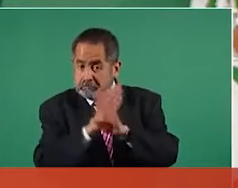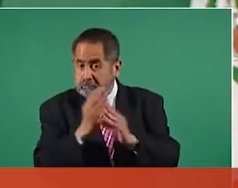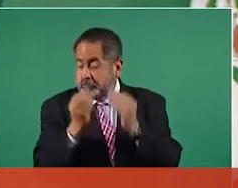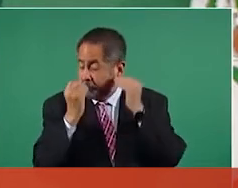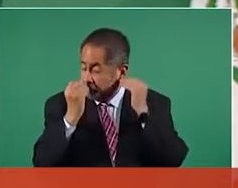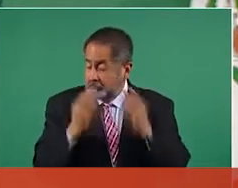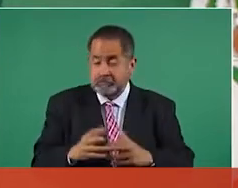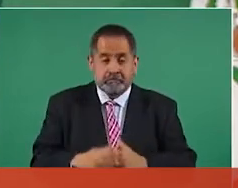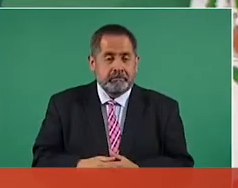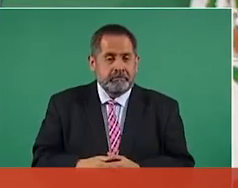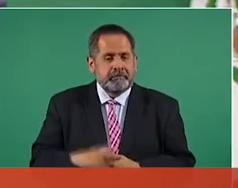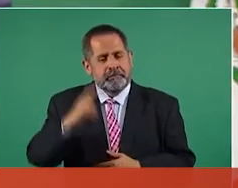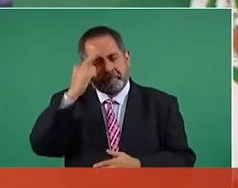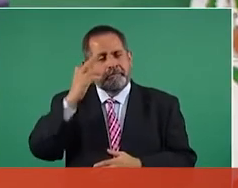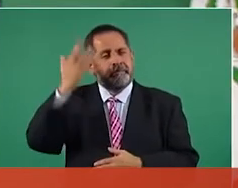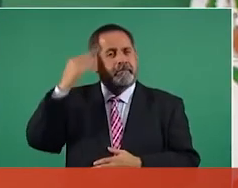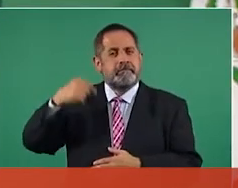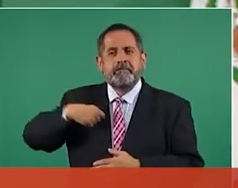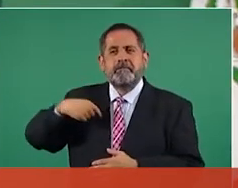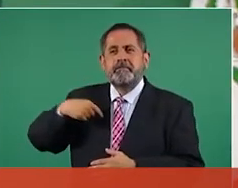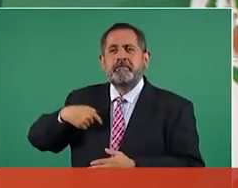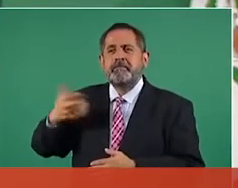Cuando hubo un movimiento